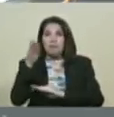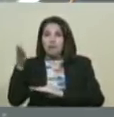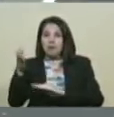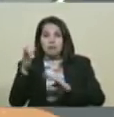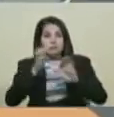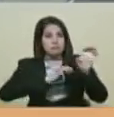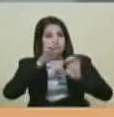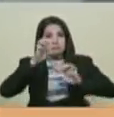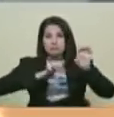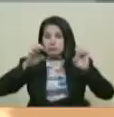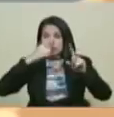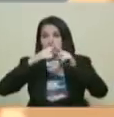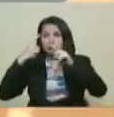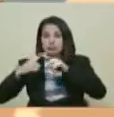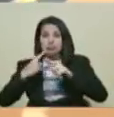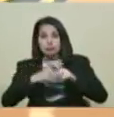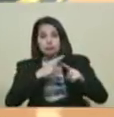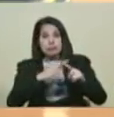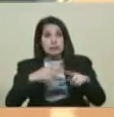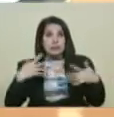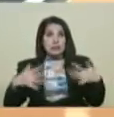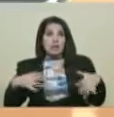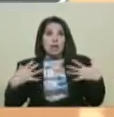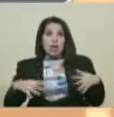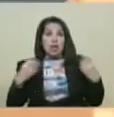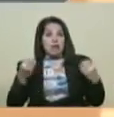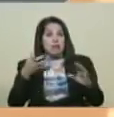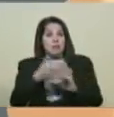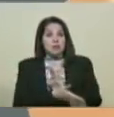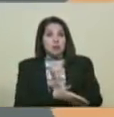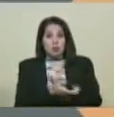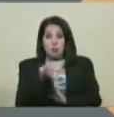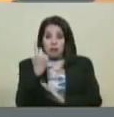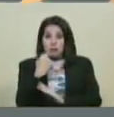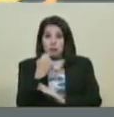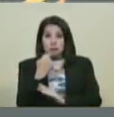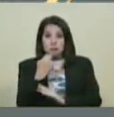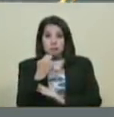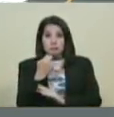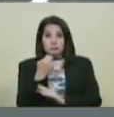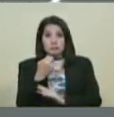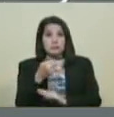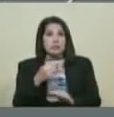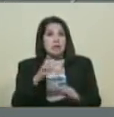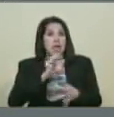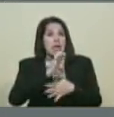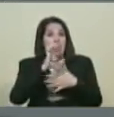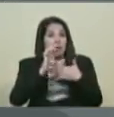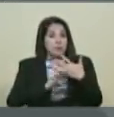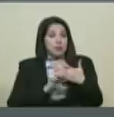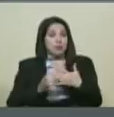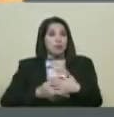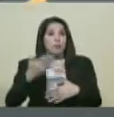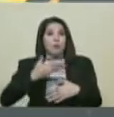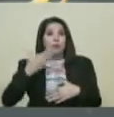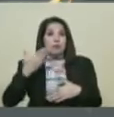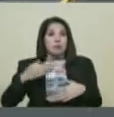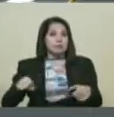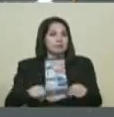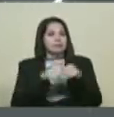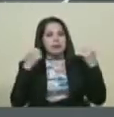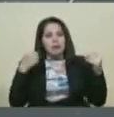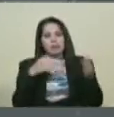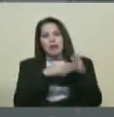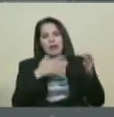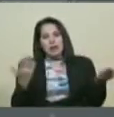investigaciones y pesquisas y esto arrojó que el evento sucedido ayer, hay elementos suficientes para establecer que fue